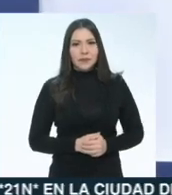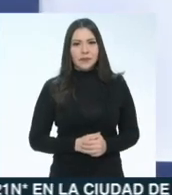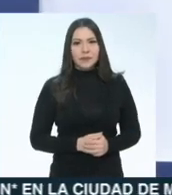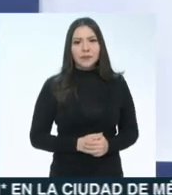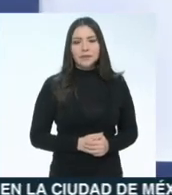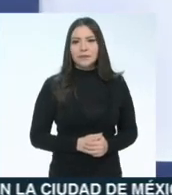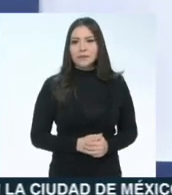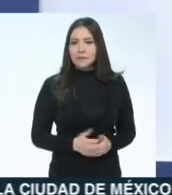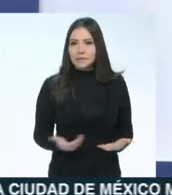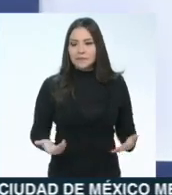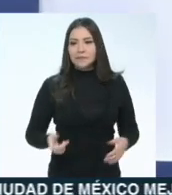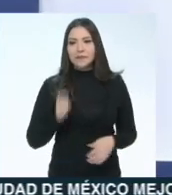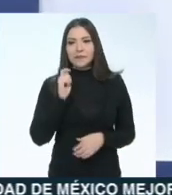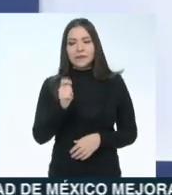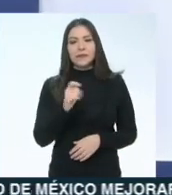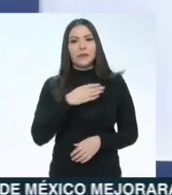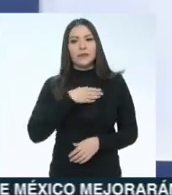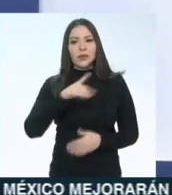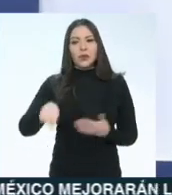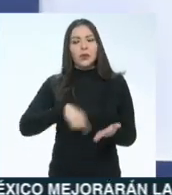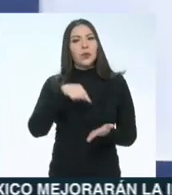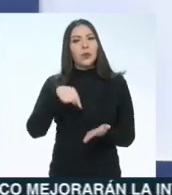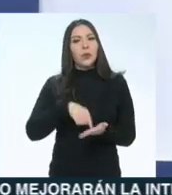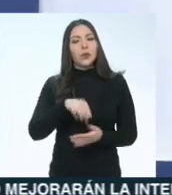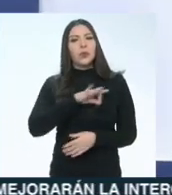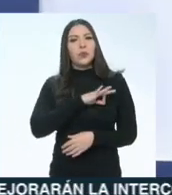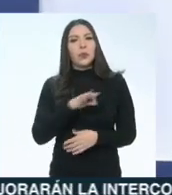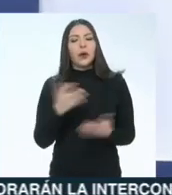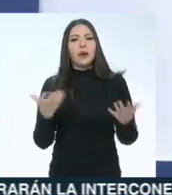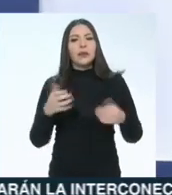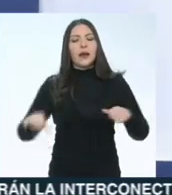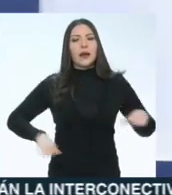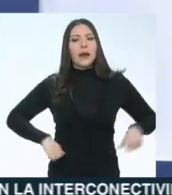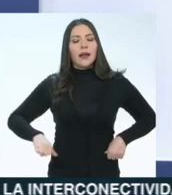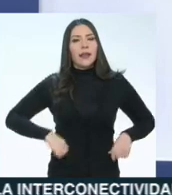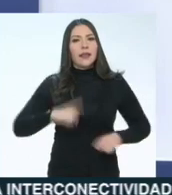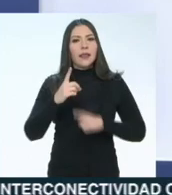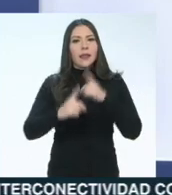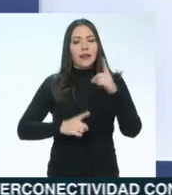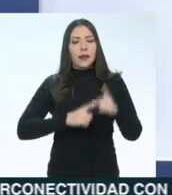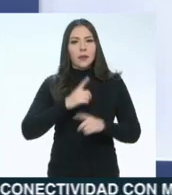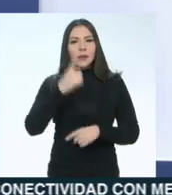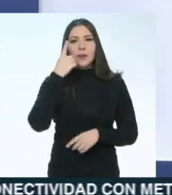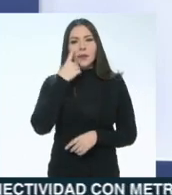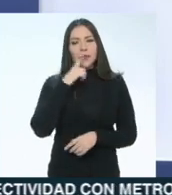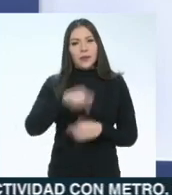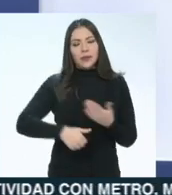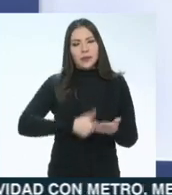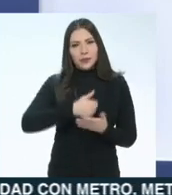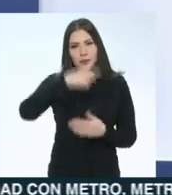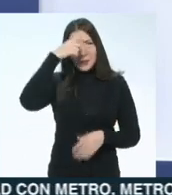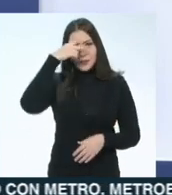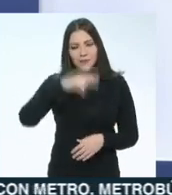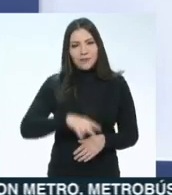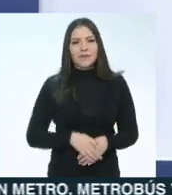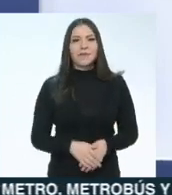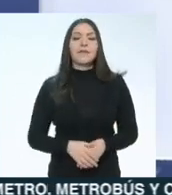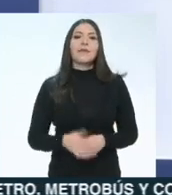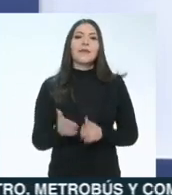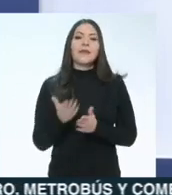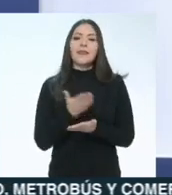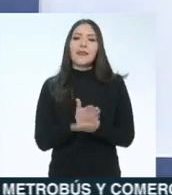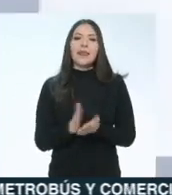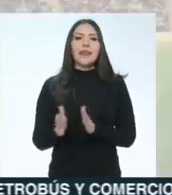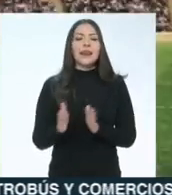Sin duda alguna, un gran espacio para llevar a cabo aquí actividad física en la Ciudad de México. Y bueno, anoche se llevó a cabo